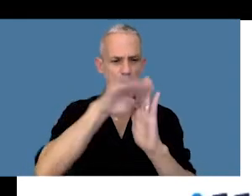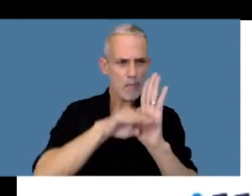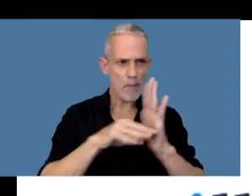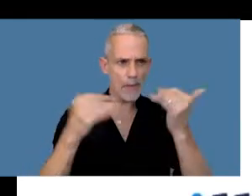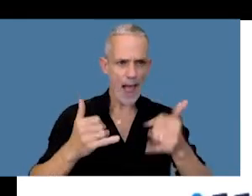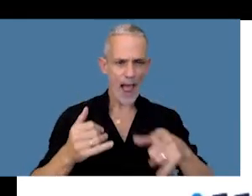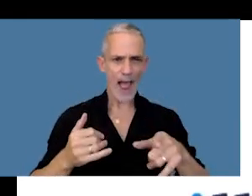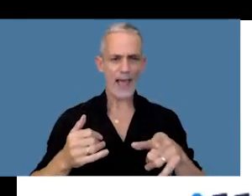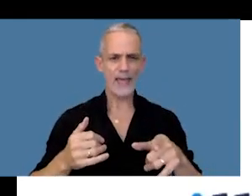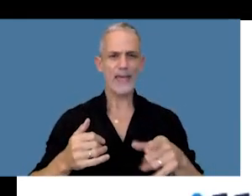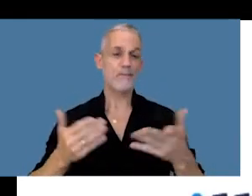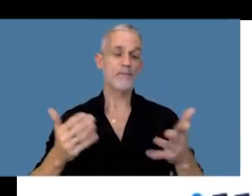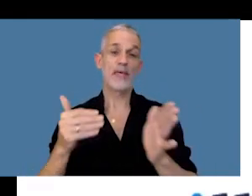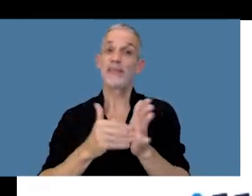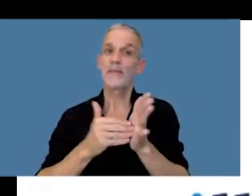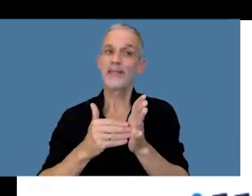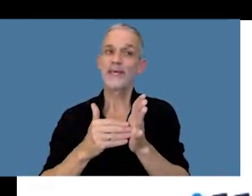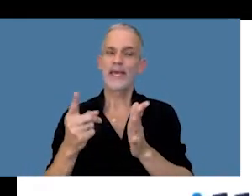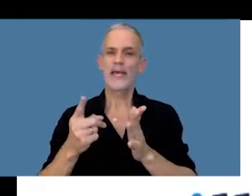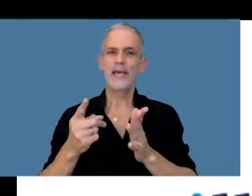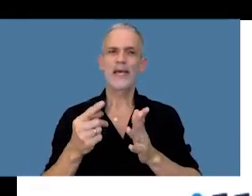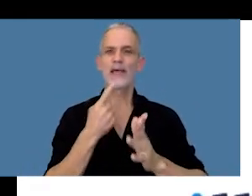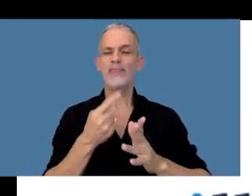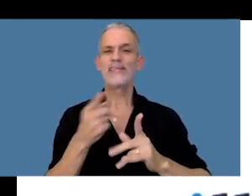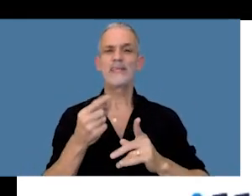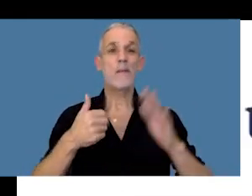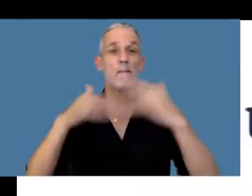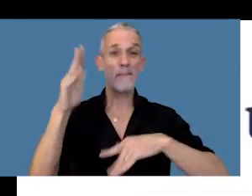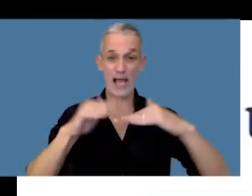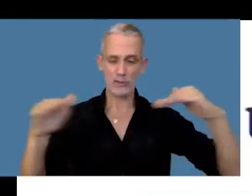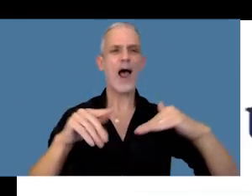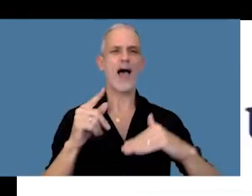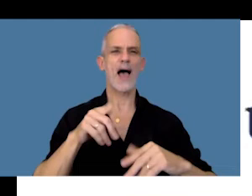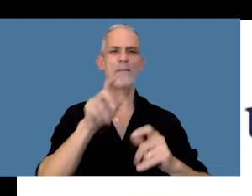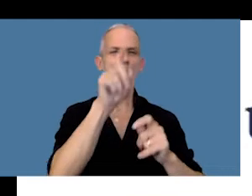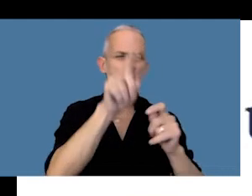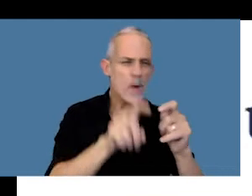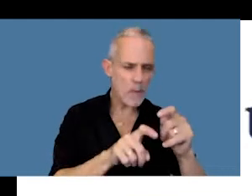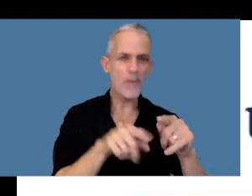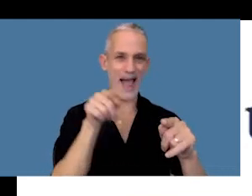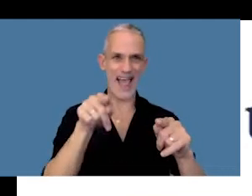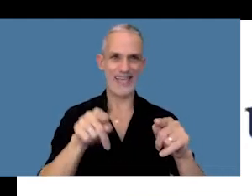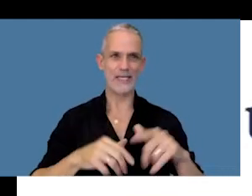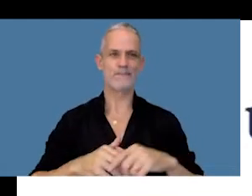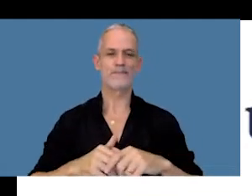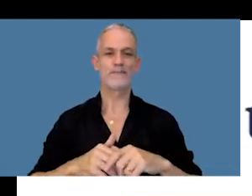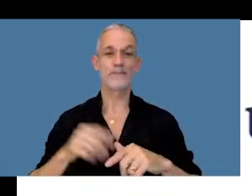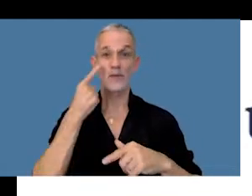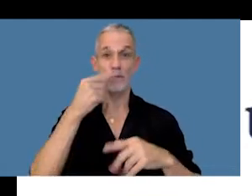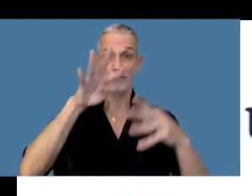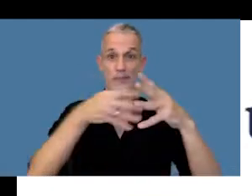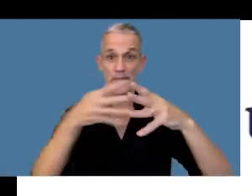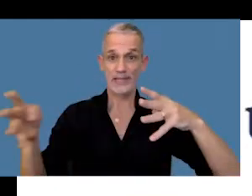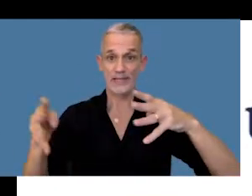tengamos, y de acuerdo a lo que indique el mayor de ellos, ahí me voy a parar en la tabla. Aquí les presento la